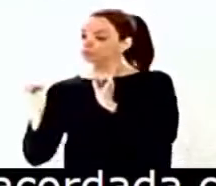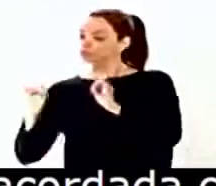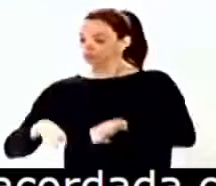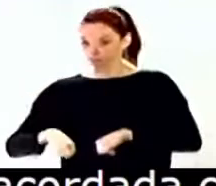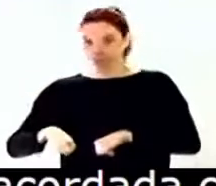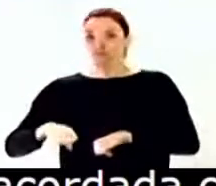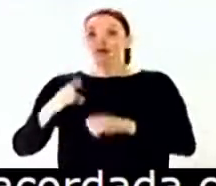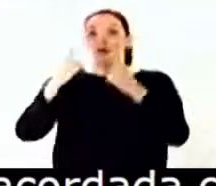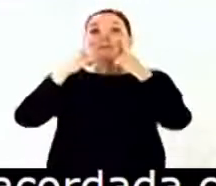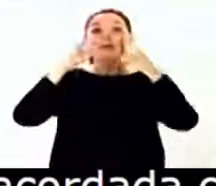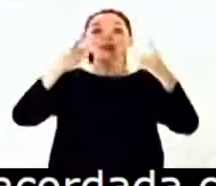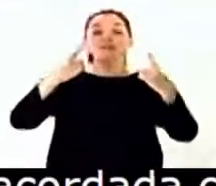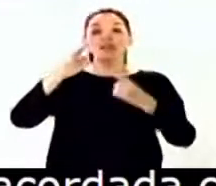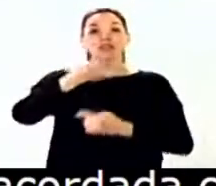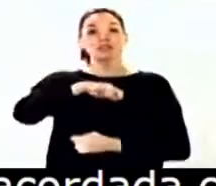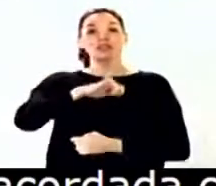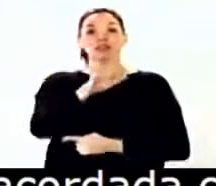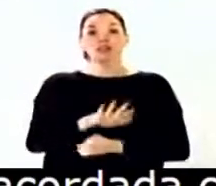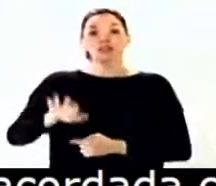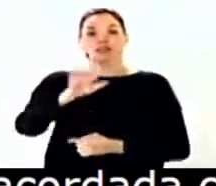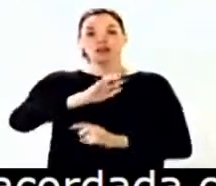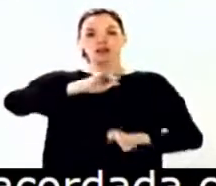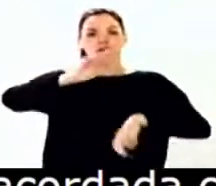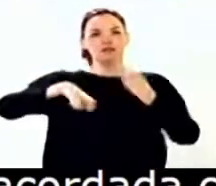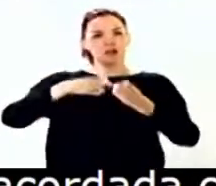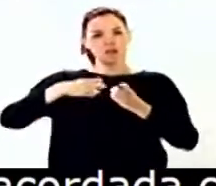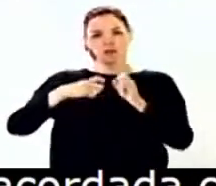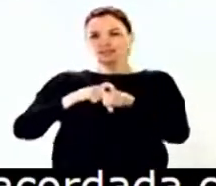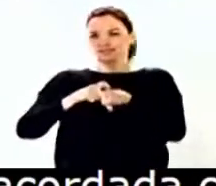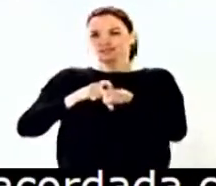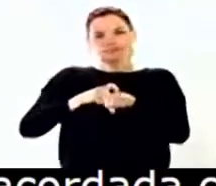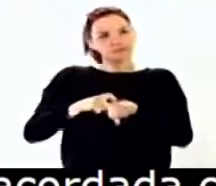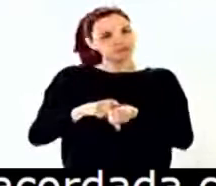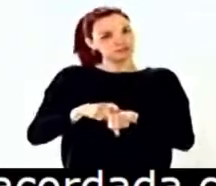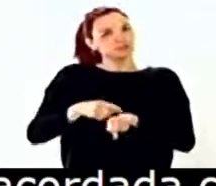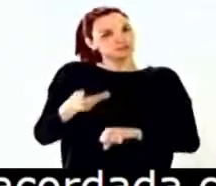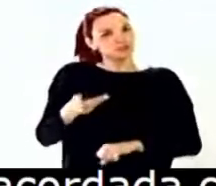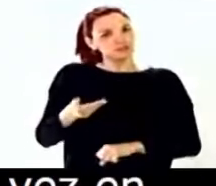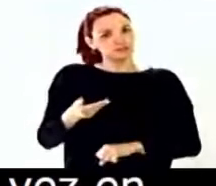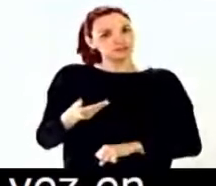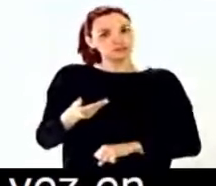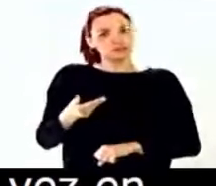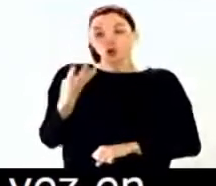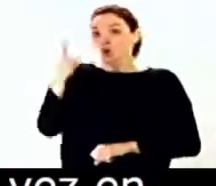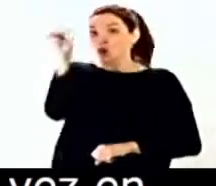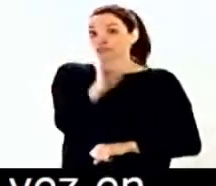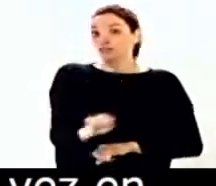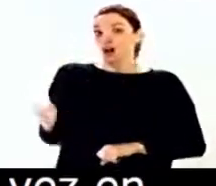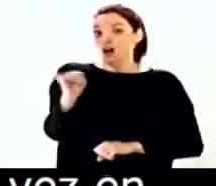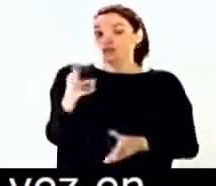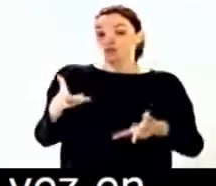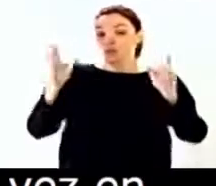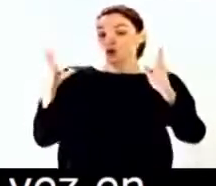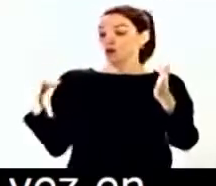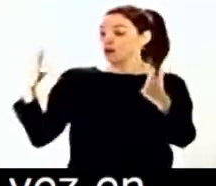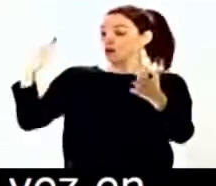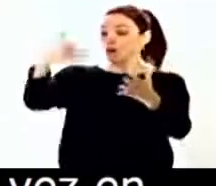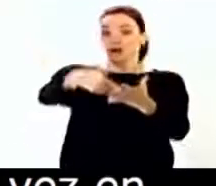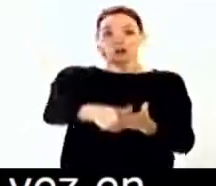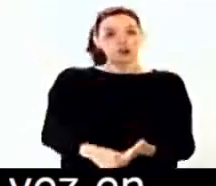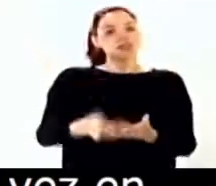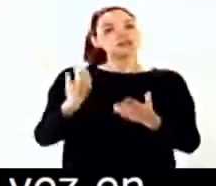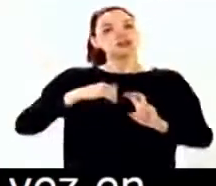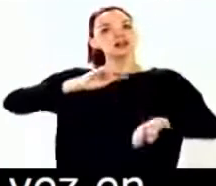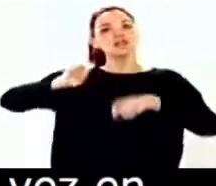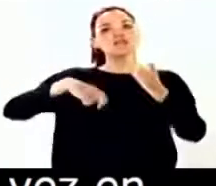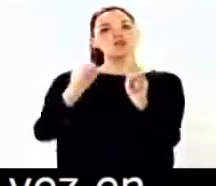en España una reforma de este calado, por primera vez en 40 años de democracia, una reforma laboral